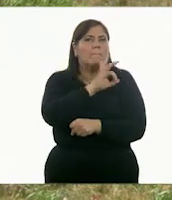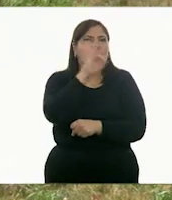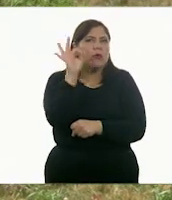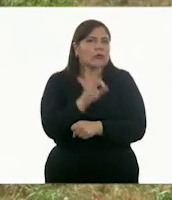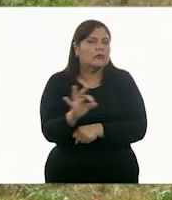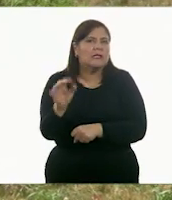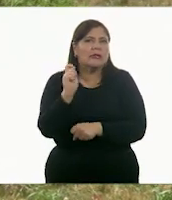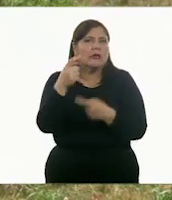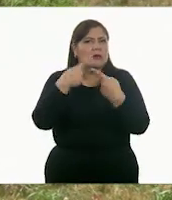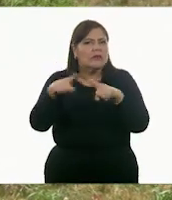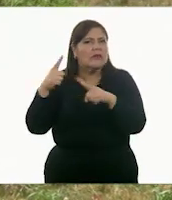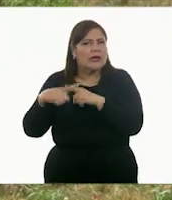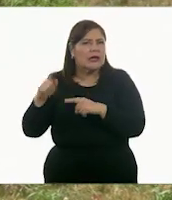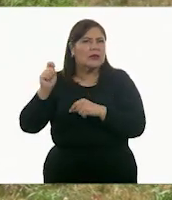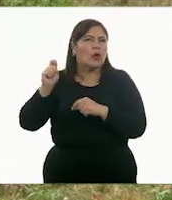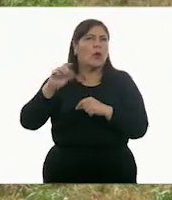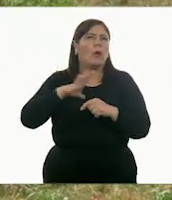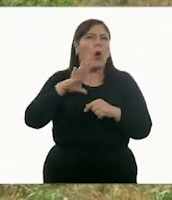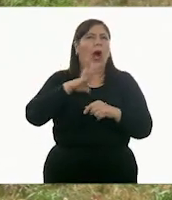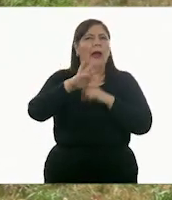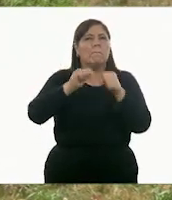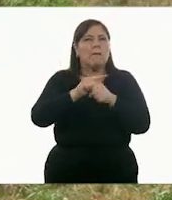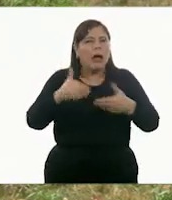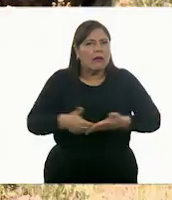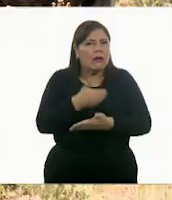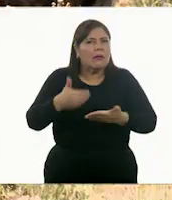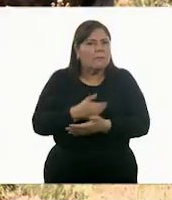grandes mamíferos en el Pleistoceno.